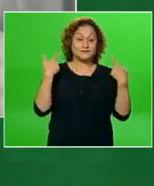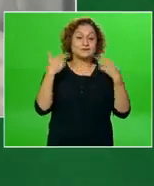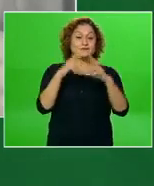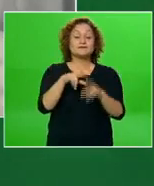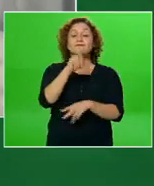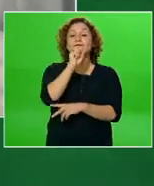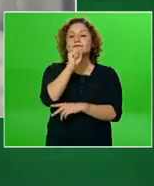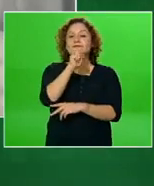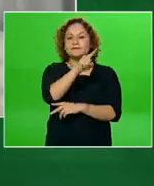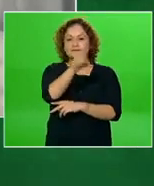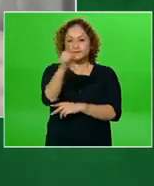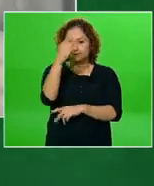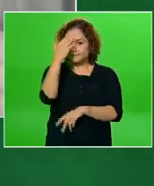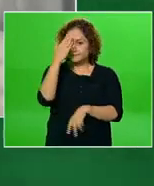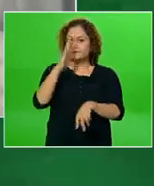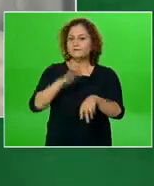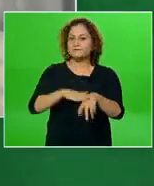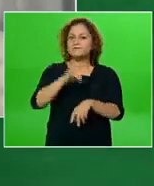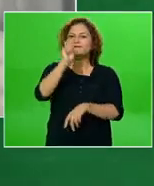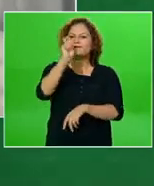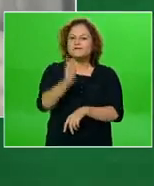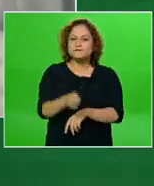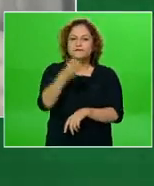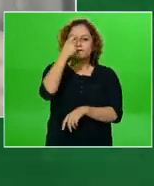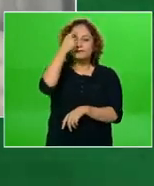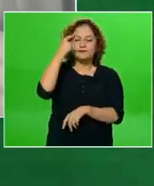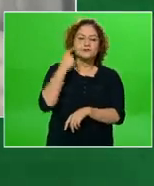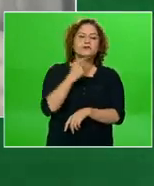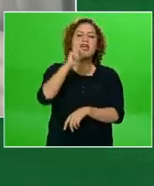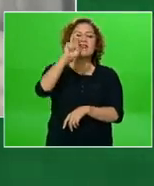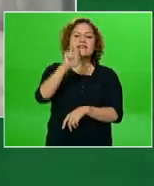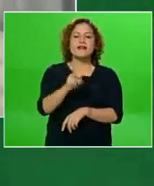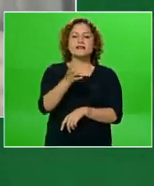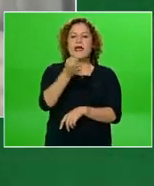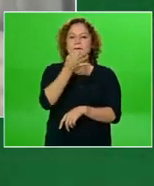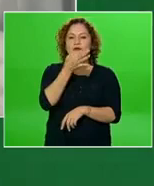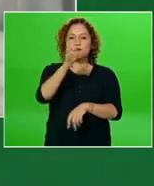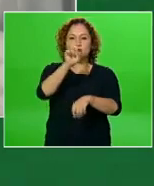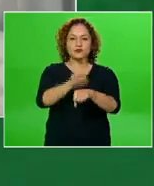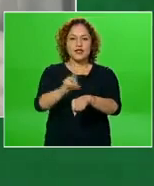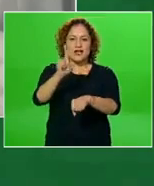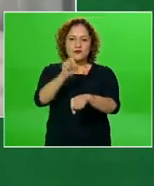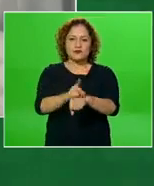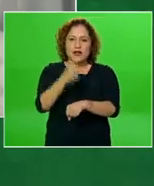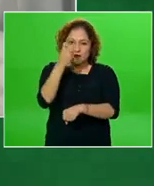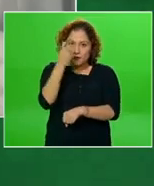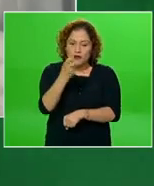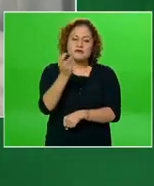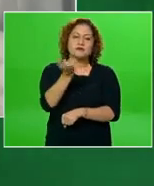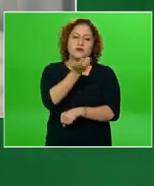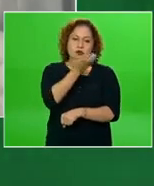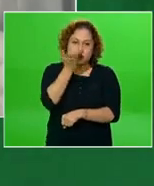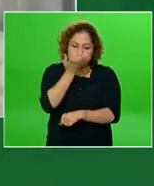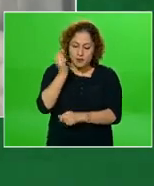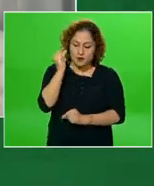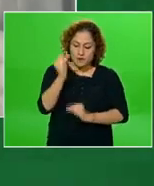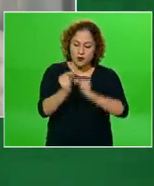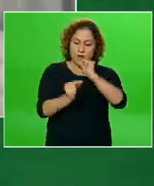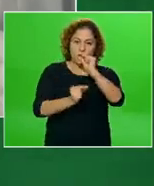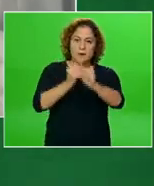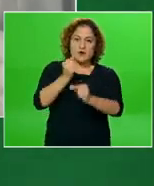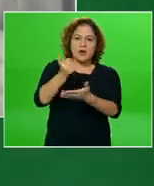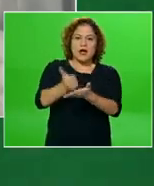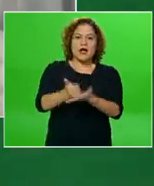está el mensaje 30 minutos como mínimo al día es lo recomendable para que a veces nos